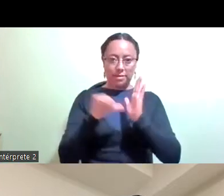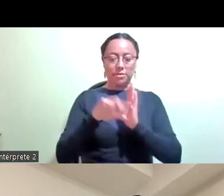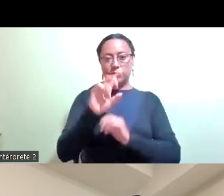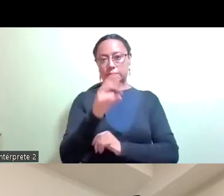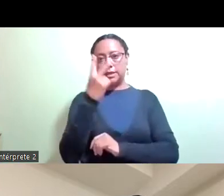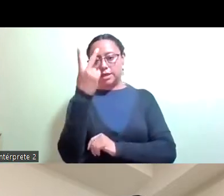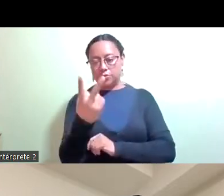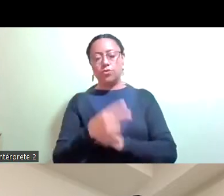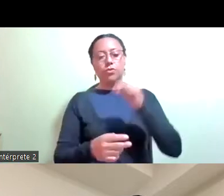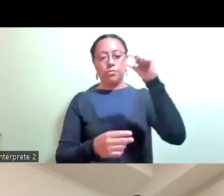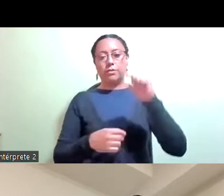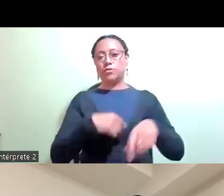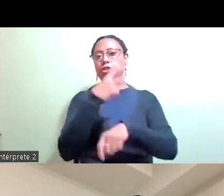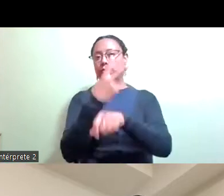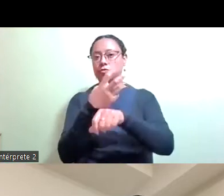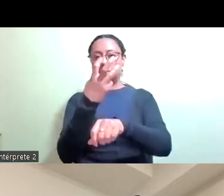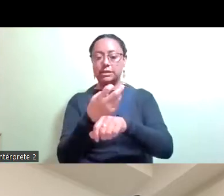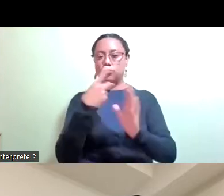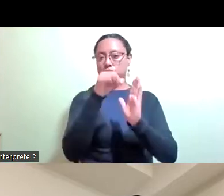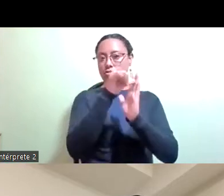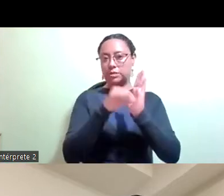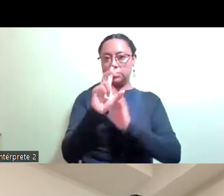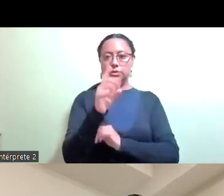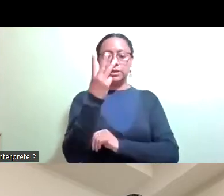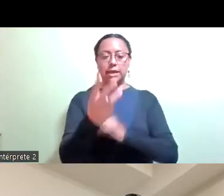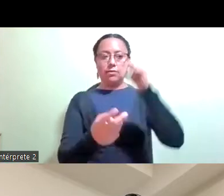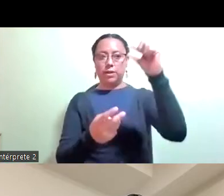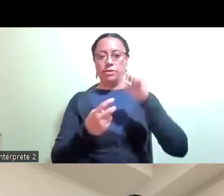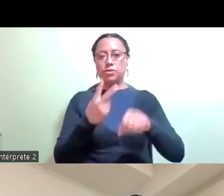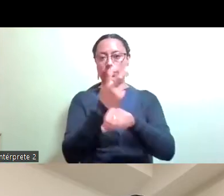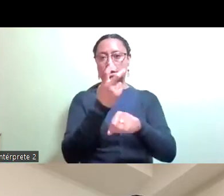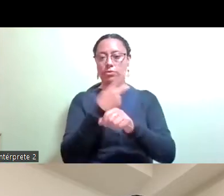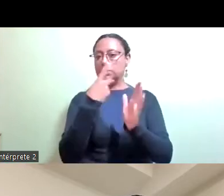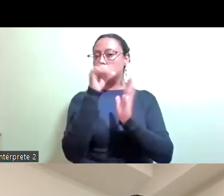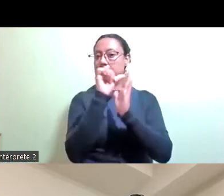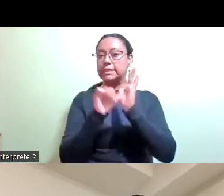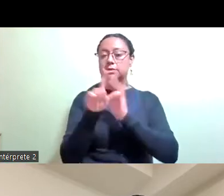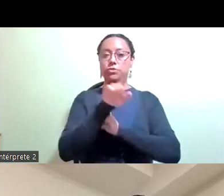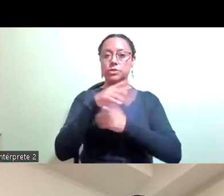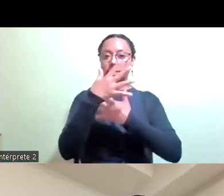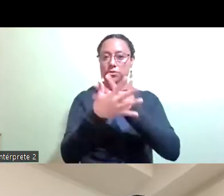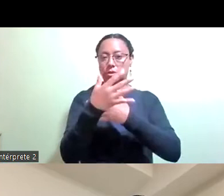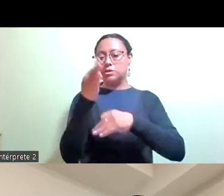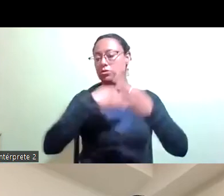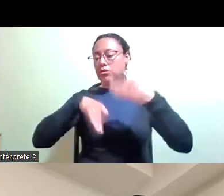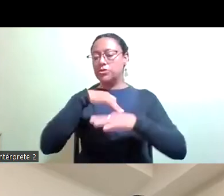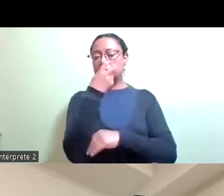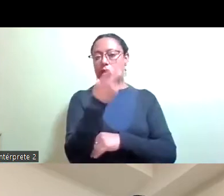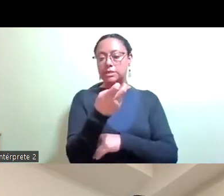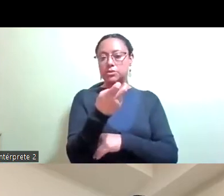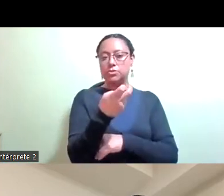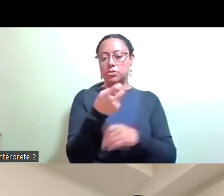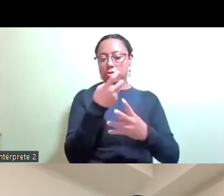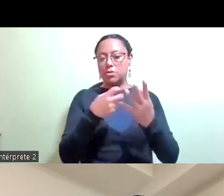tercero del artículo 33 y la fracción segunda del artículo 115. Todos los anteriores preceptos de la Ley